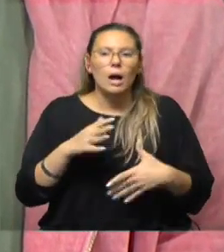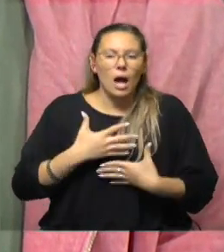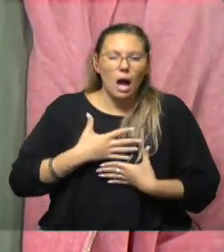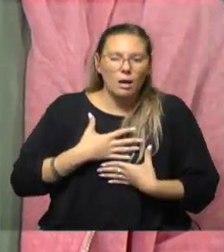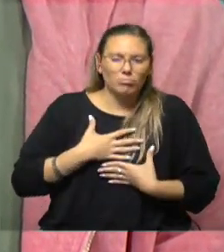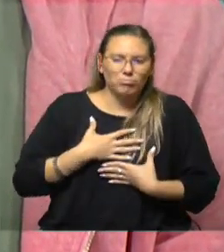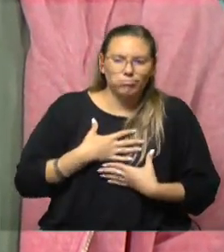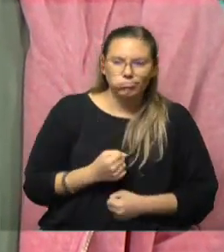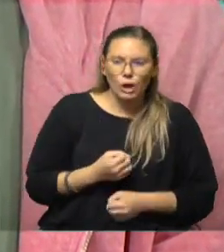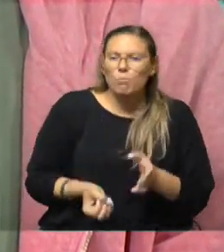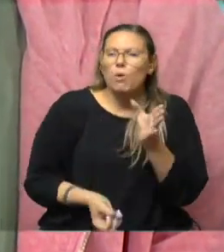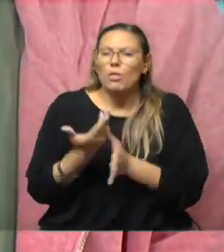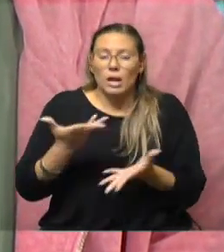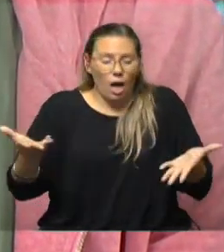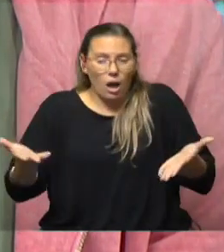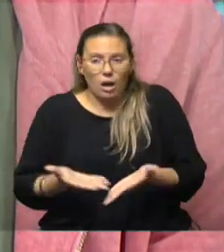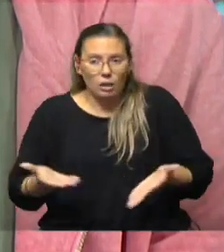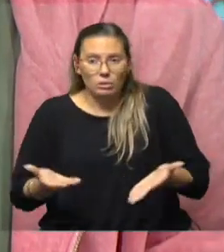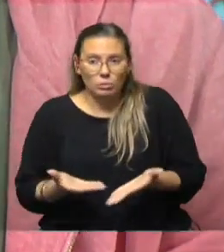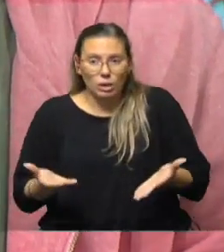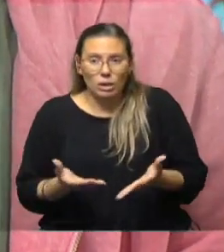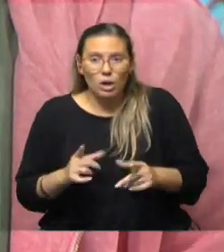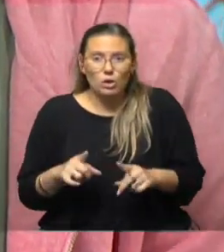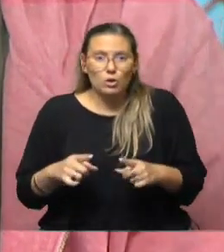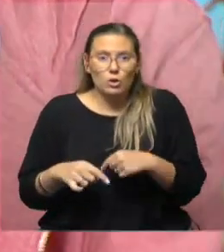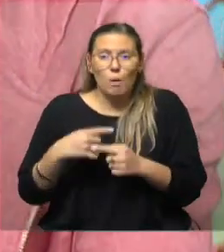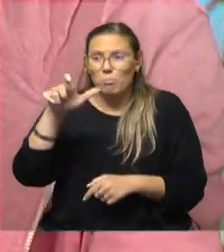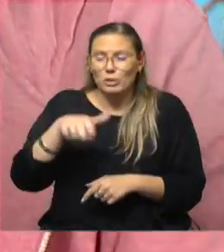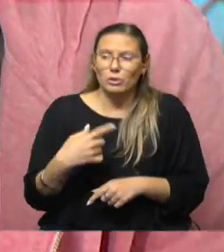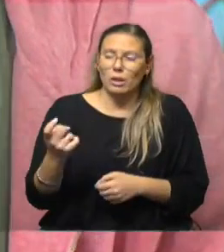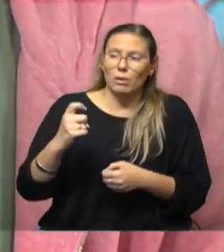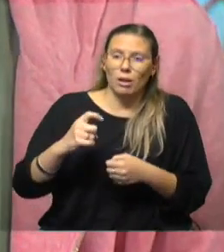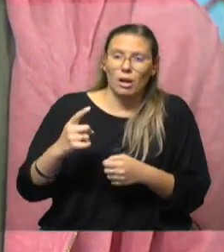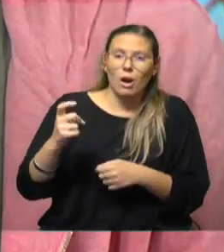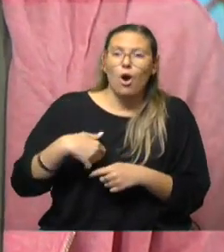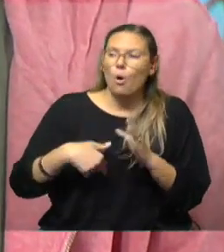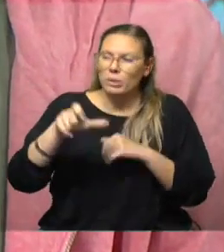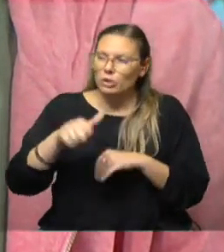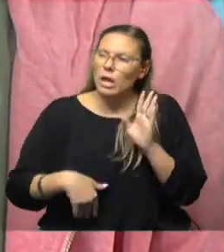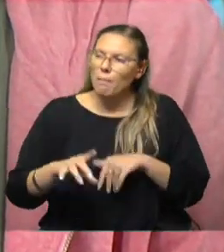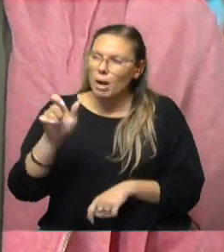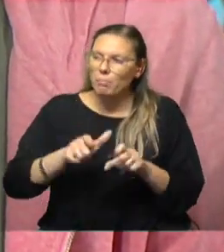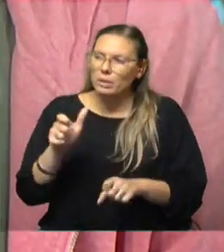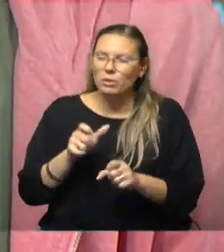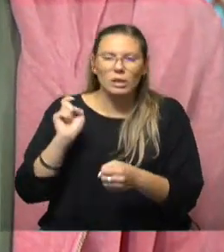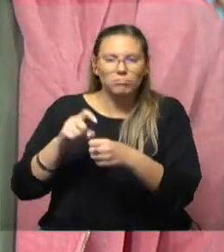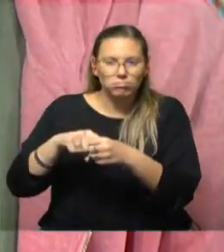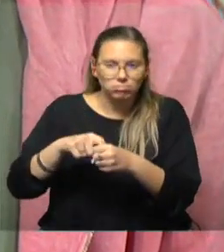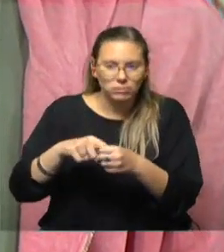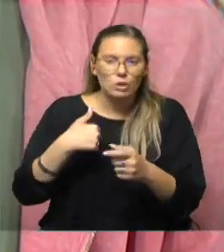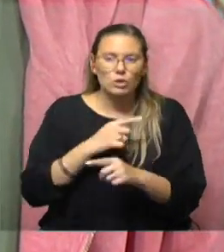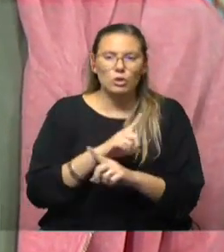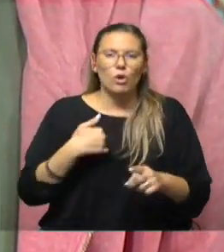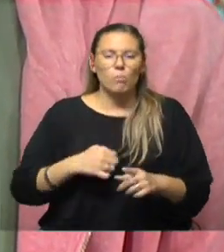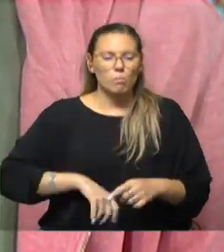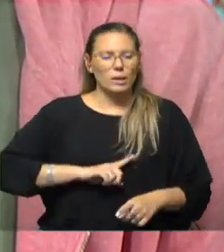más moderna y contemporánea de no me sigue tal persona o este tiene más seguidores que yo, como todo ese tipo de